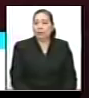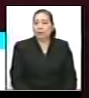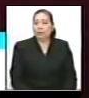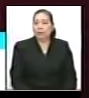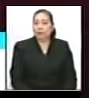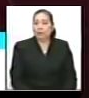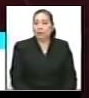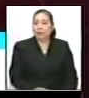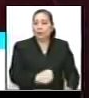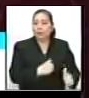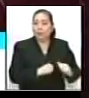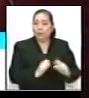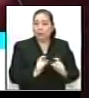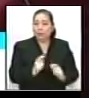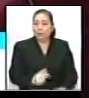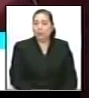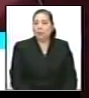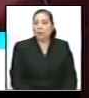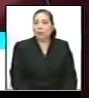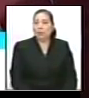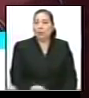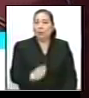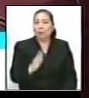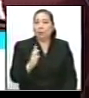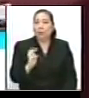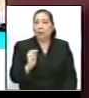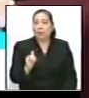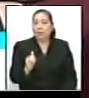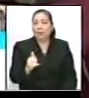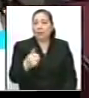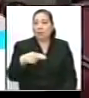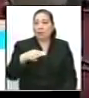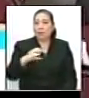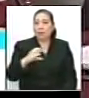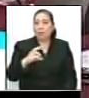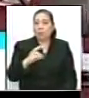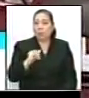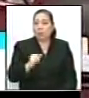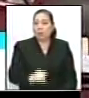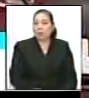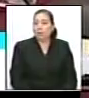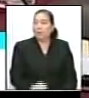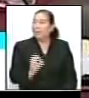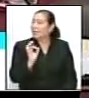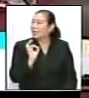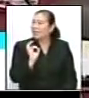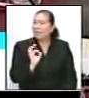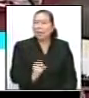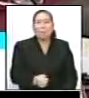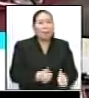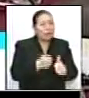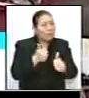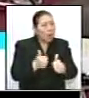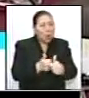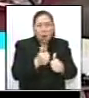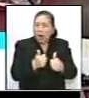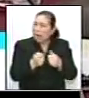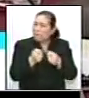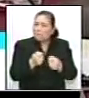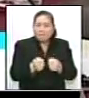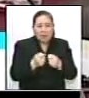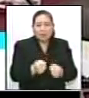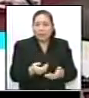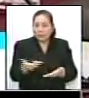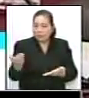viene sufriendo la congresista Betty Ananculí. Esto es permanente, presidenta. Si nosotros